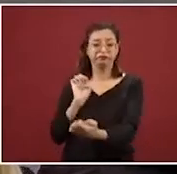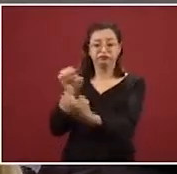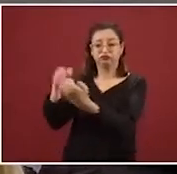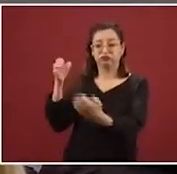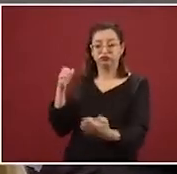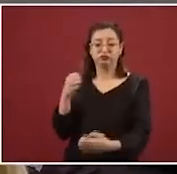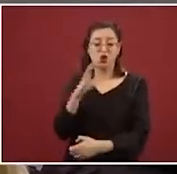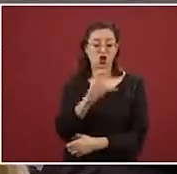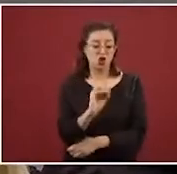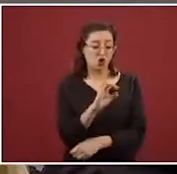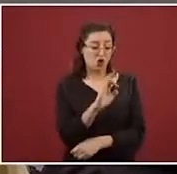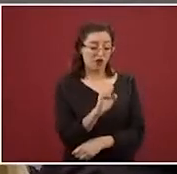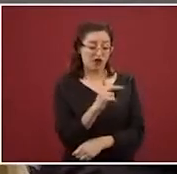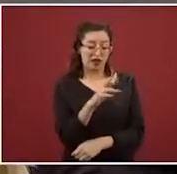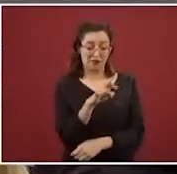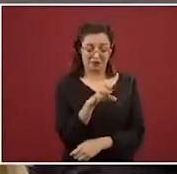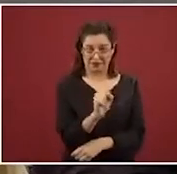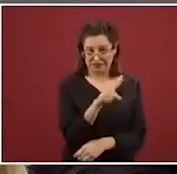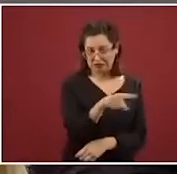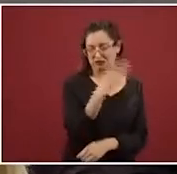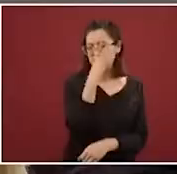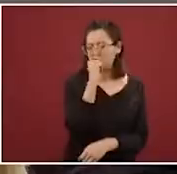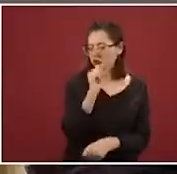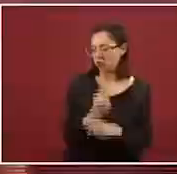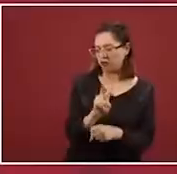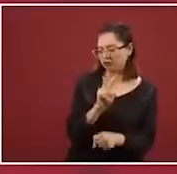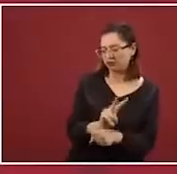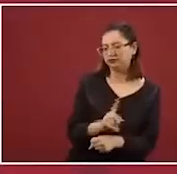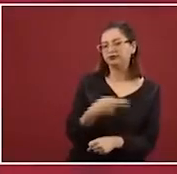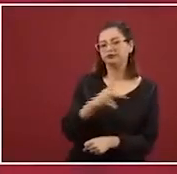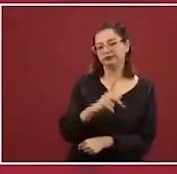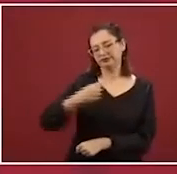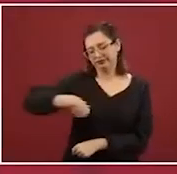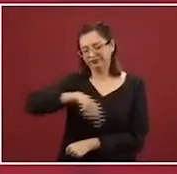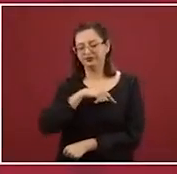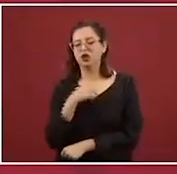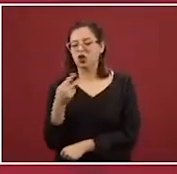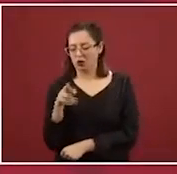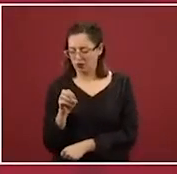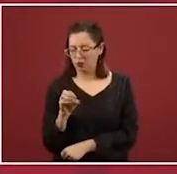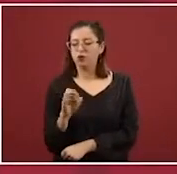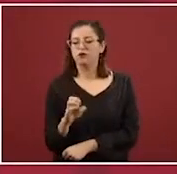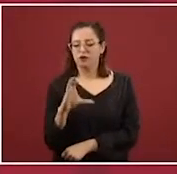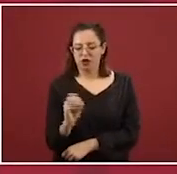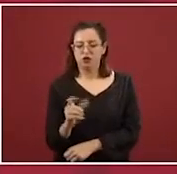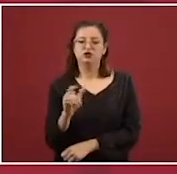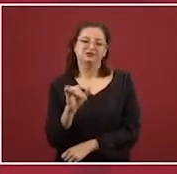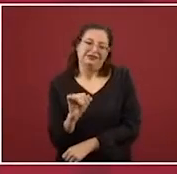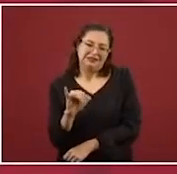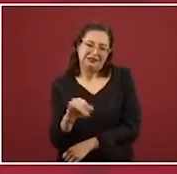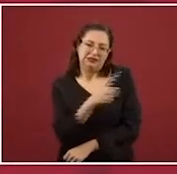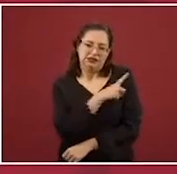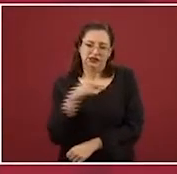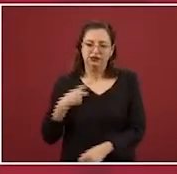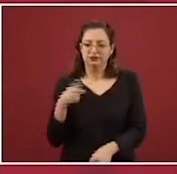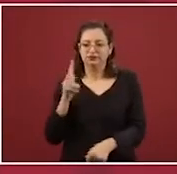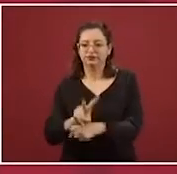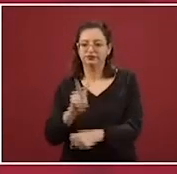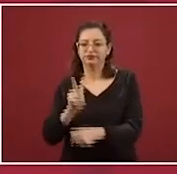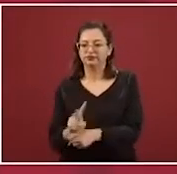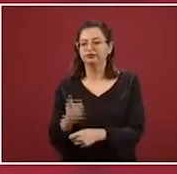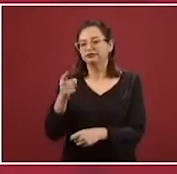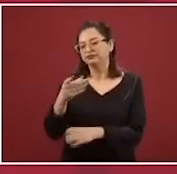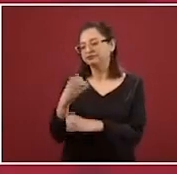de la Profeco, quienes todas las semanas monitoreamos todo este tipo de productos